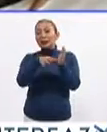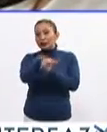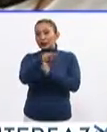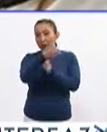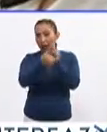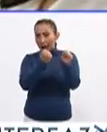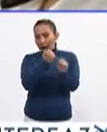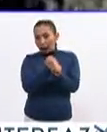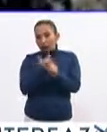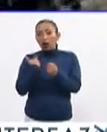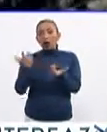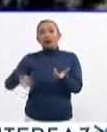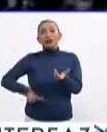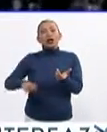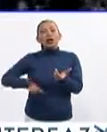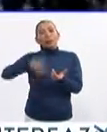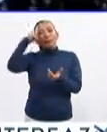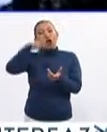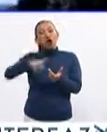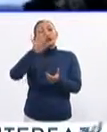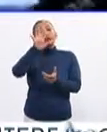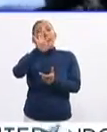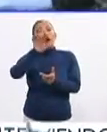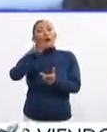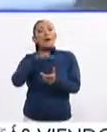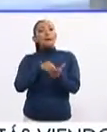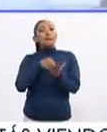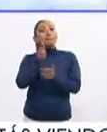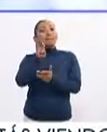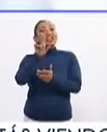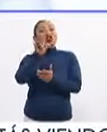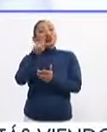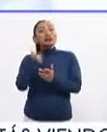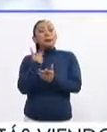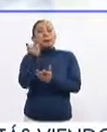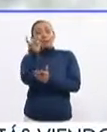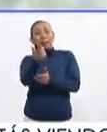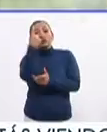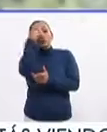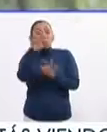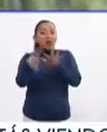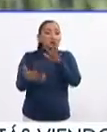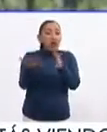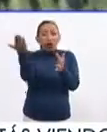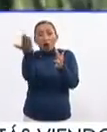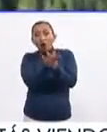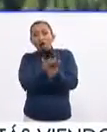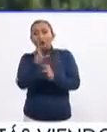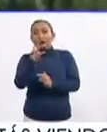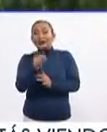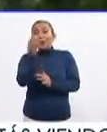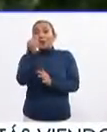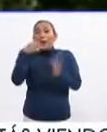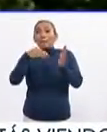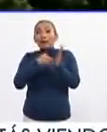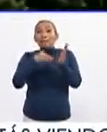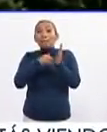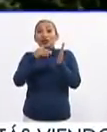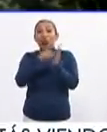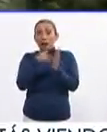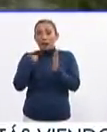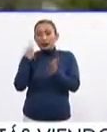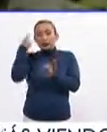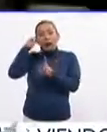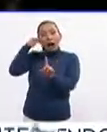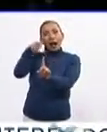el Gobierno de México invertirá alrededor de 5 billones de pesos, de los cuales aproximadamente 89,000 millones